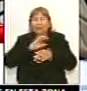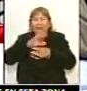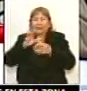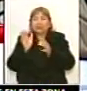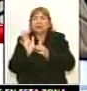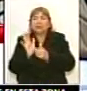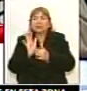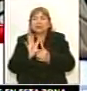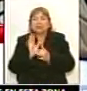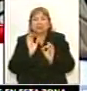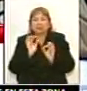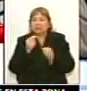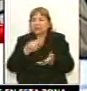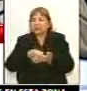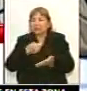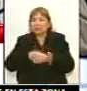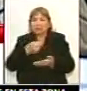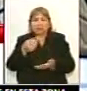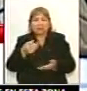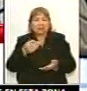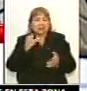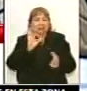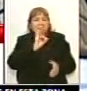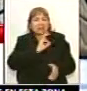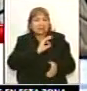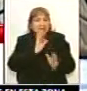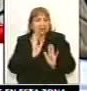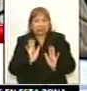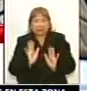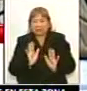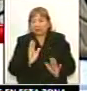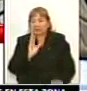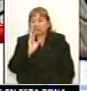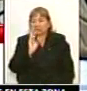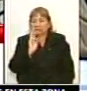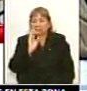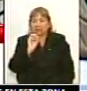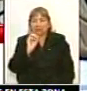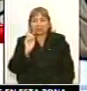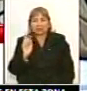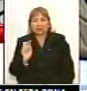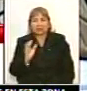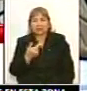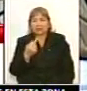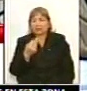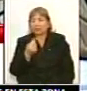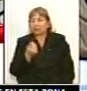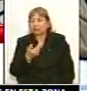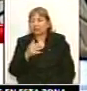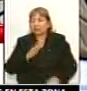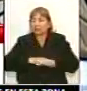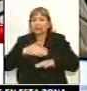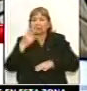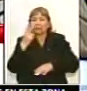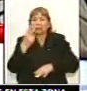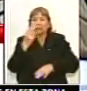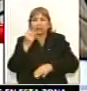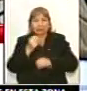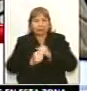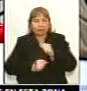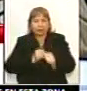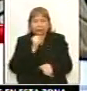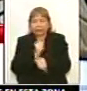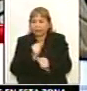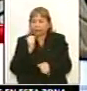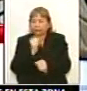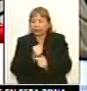simbólico pago de reconocimiento, 65 mil soles máximo. Pero 20 años de trabajo con